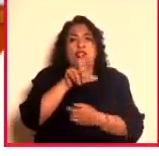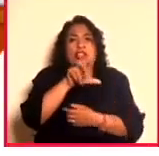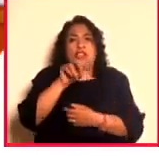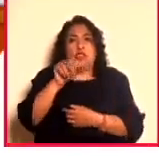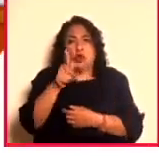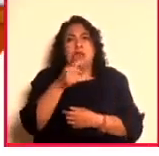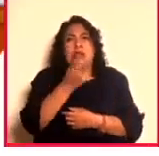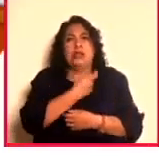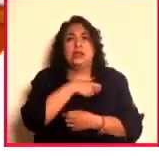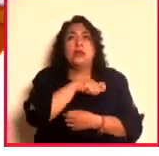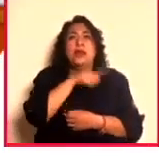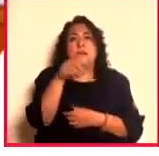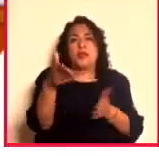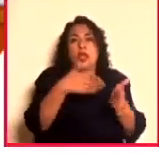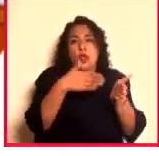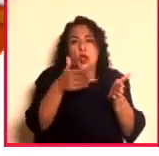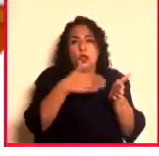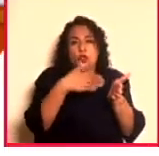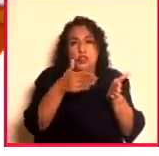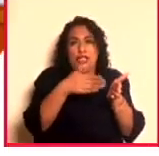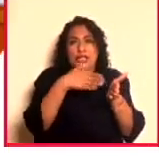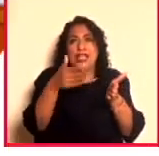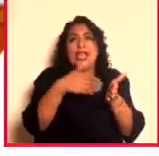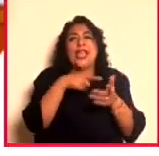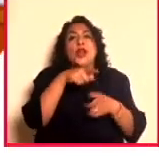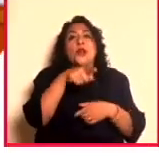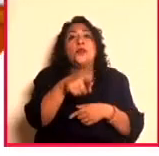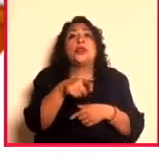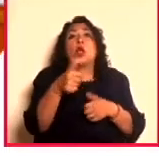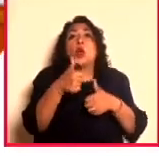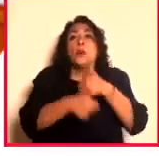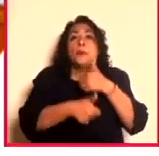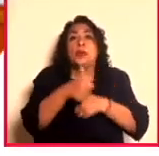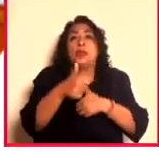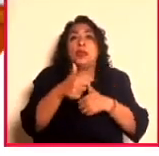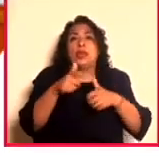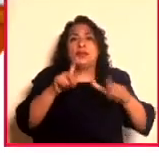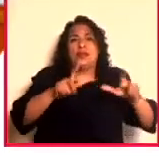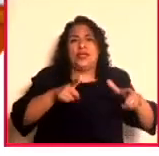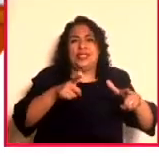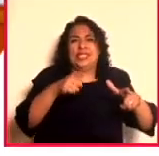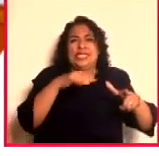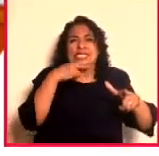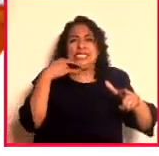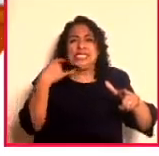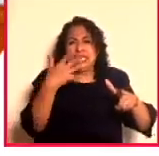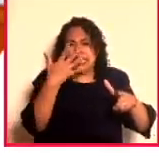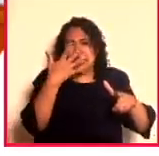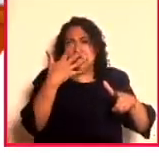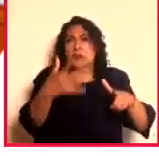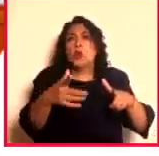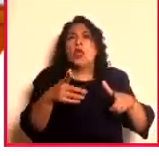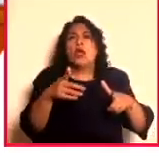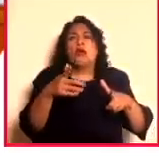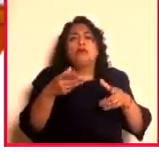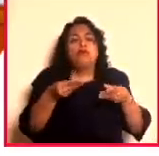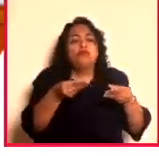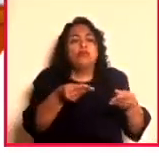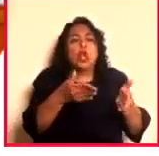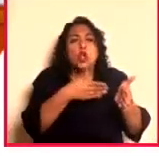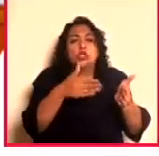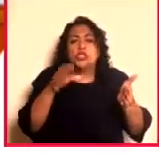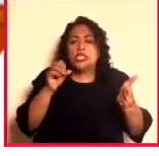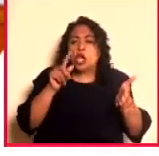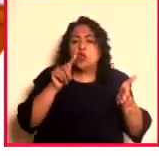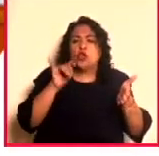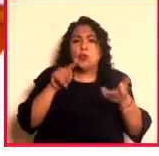restaurante mexicano El Viñedo de San Miguel compitió con su tapa Chile Ceremonial, un aperitivo inspirado en la cocina otomí y en la